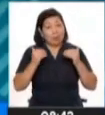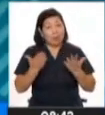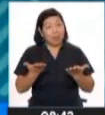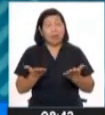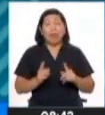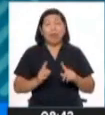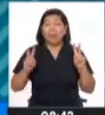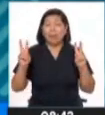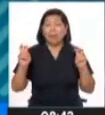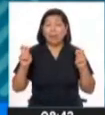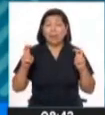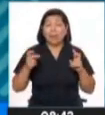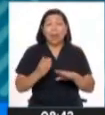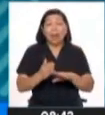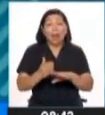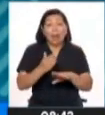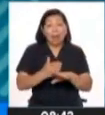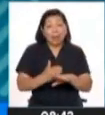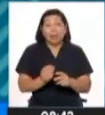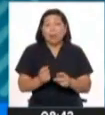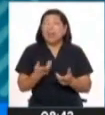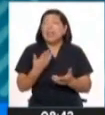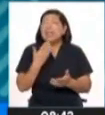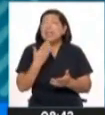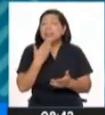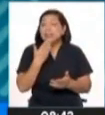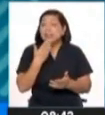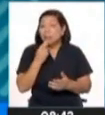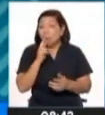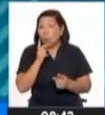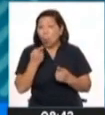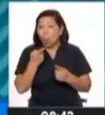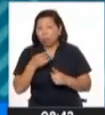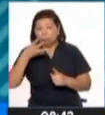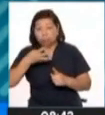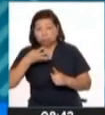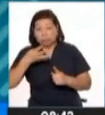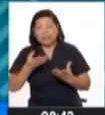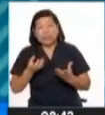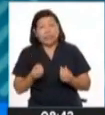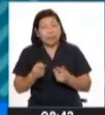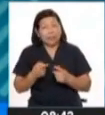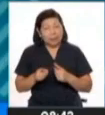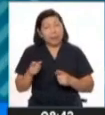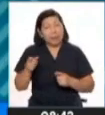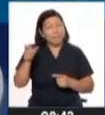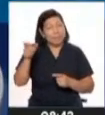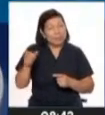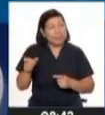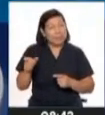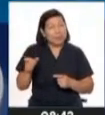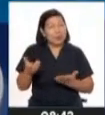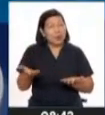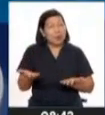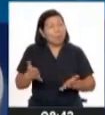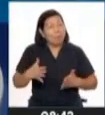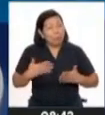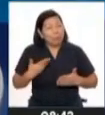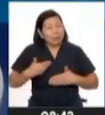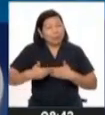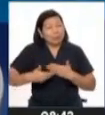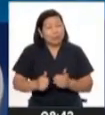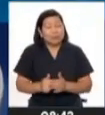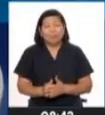que es el tema de la prevención, de identificar situaciones que nos puedan dar algunas señales de que posiblemente se pueda